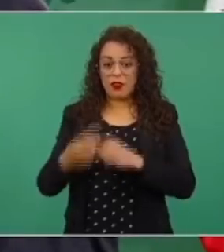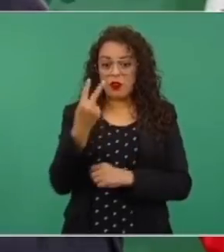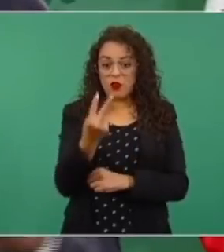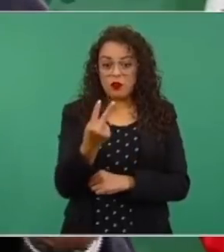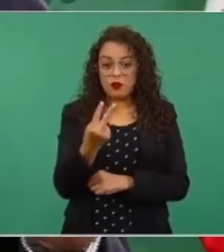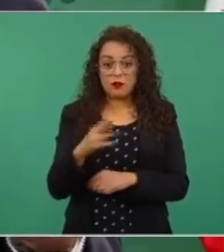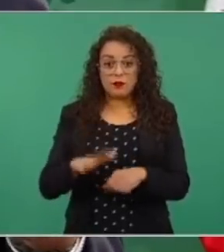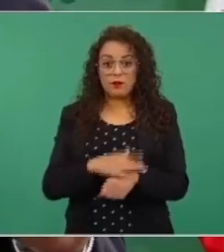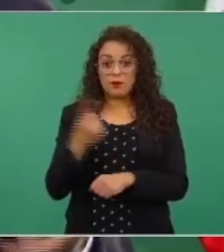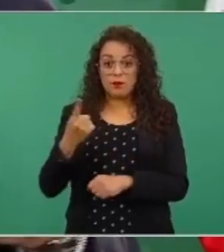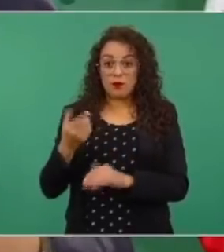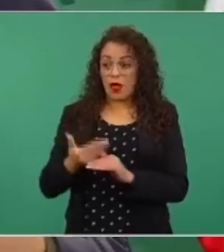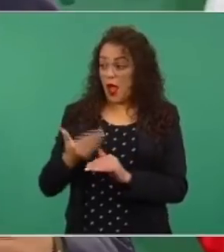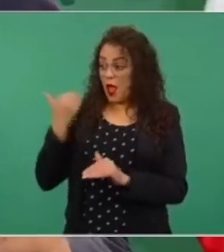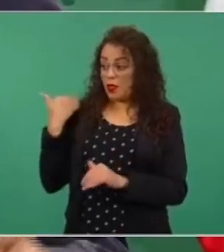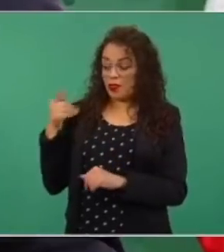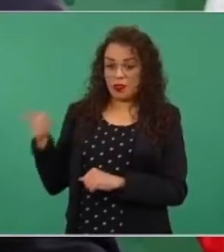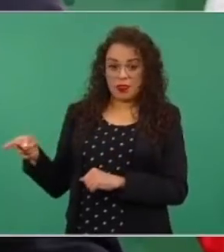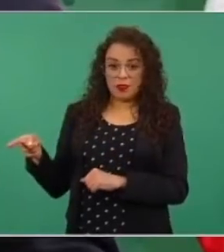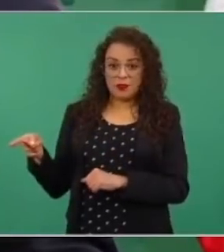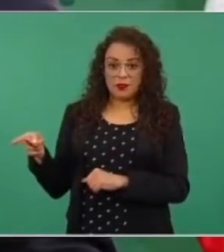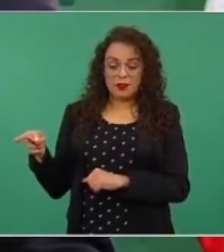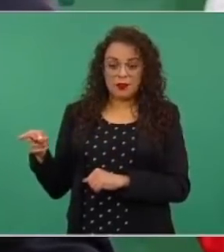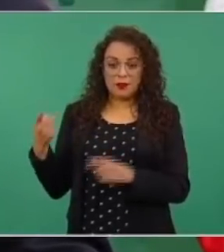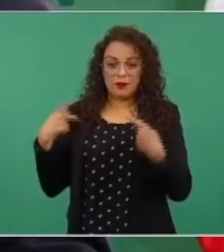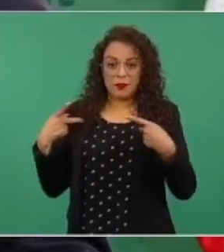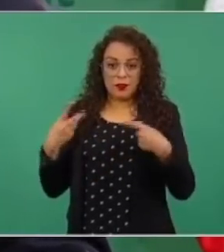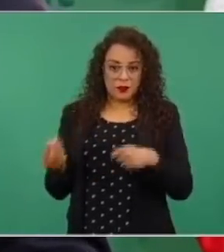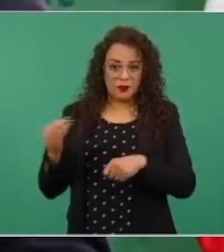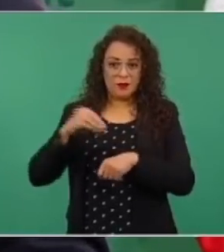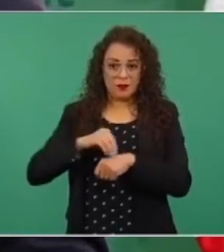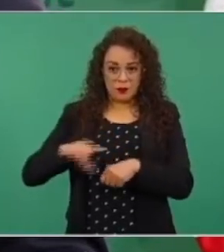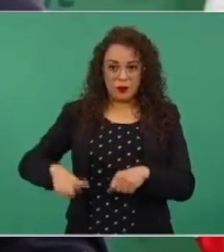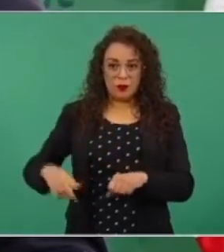no dejaron nada. Además,